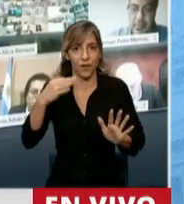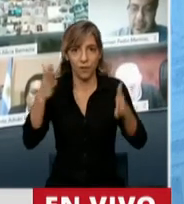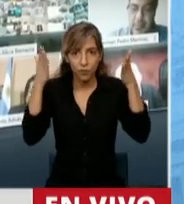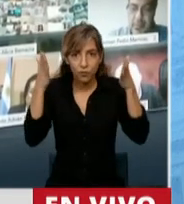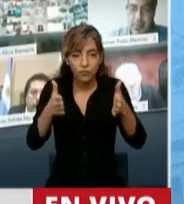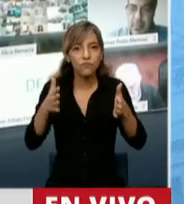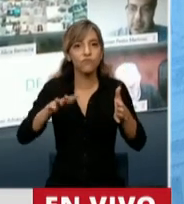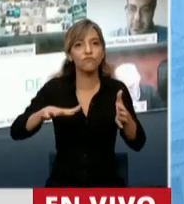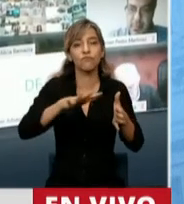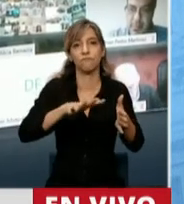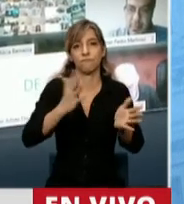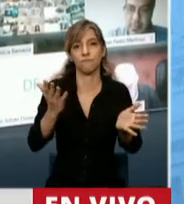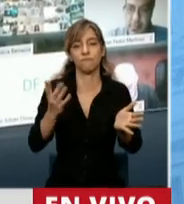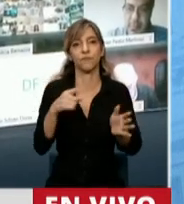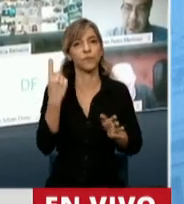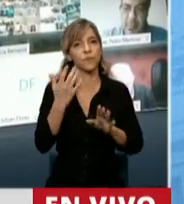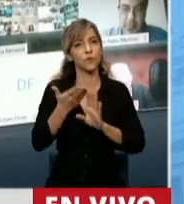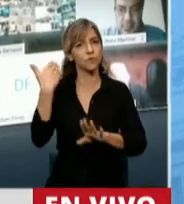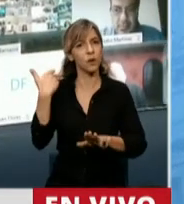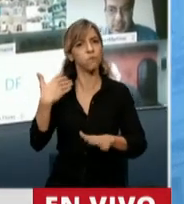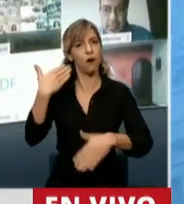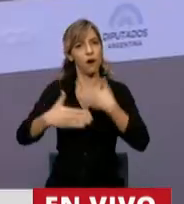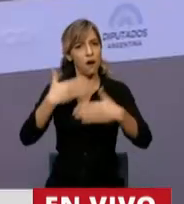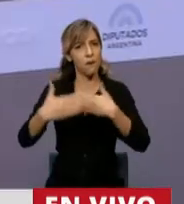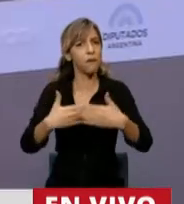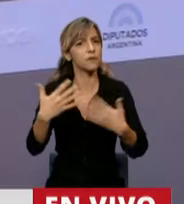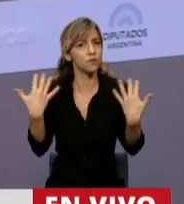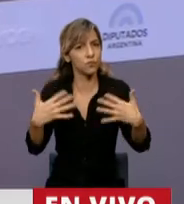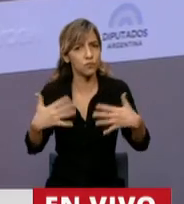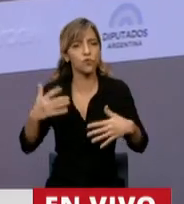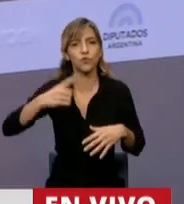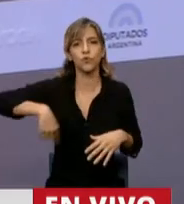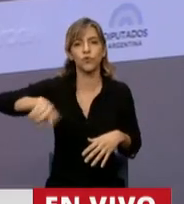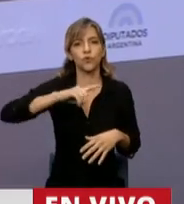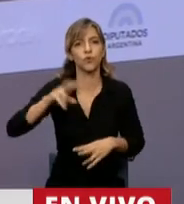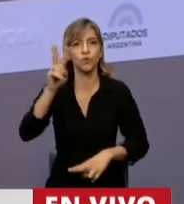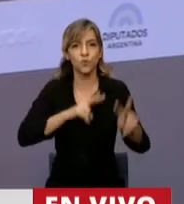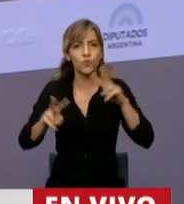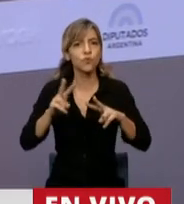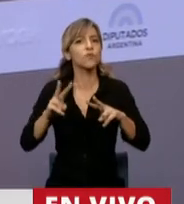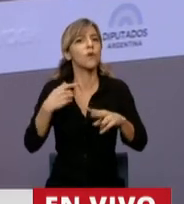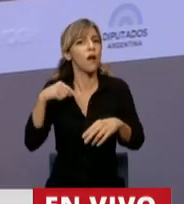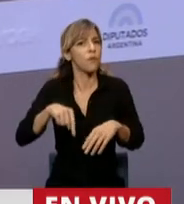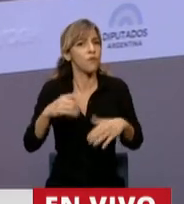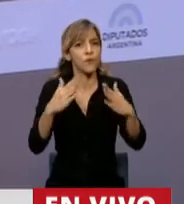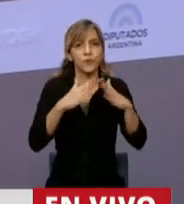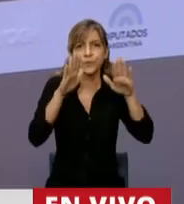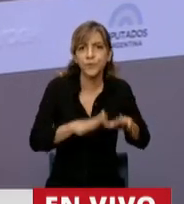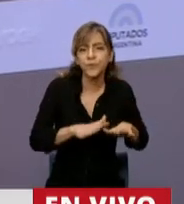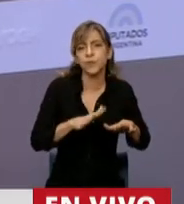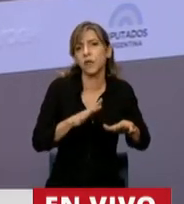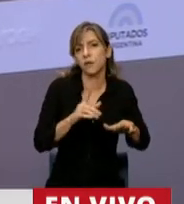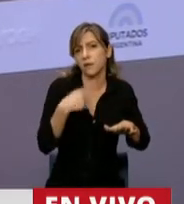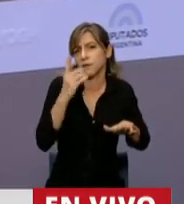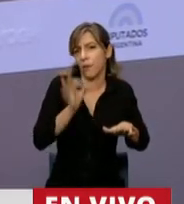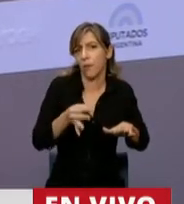avanzado mucho en poder sostener esta cuarentena con muchísimo sacrificio y con situaciones inclusive